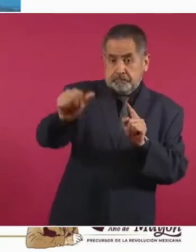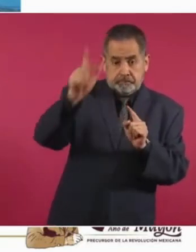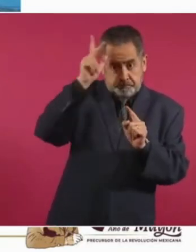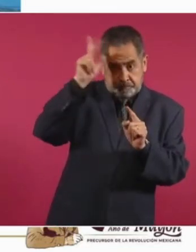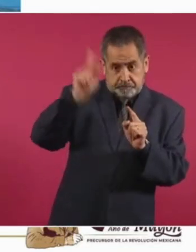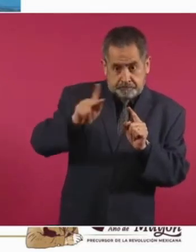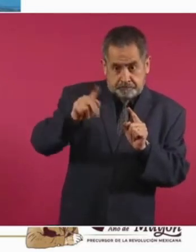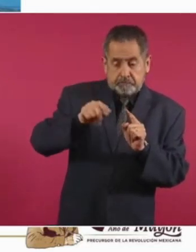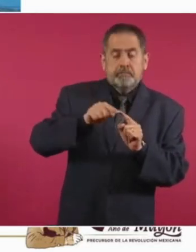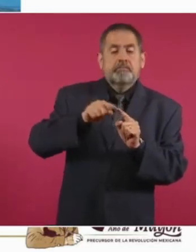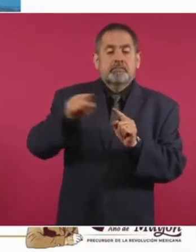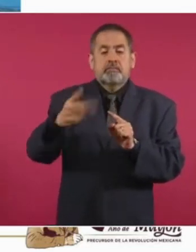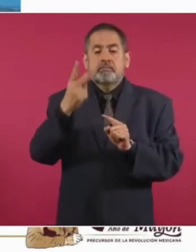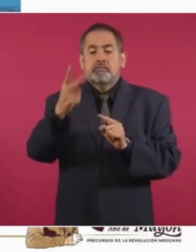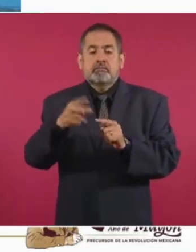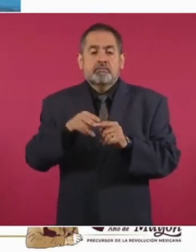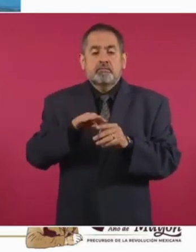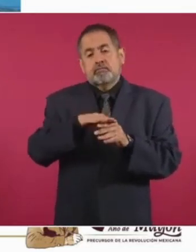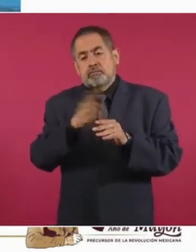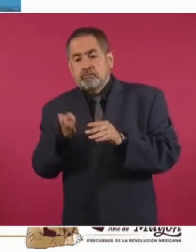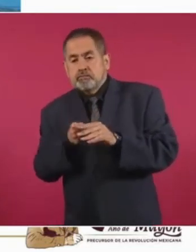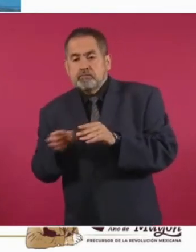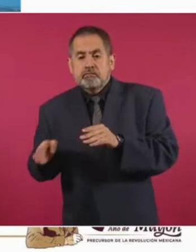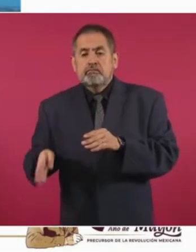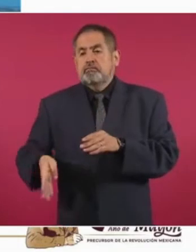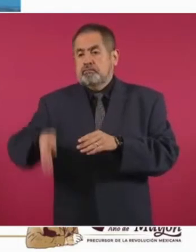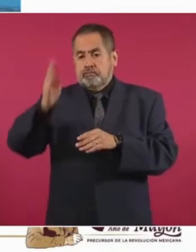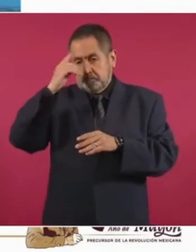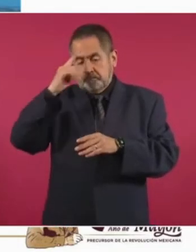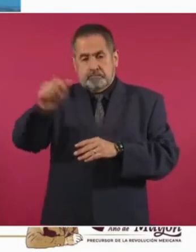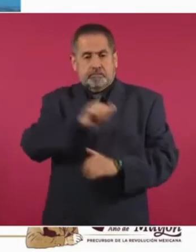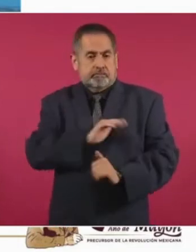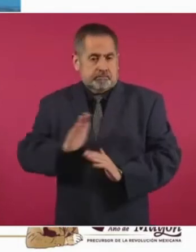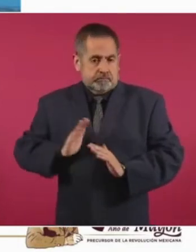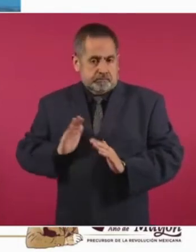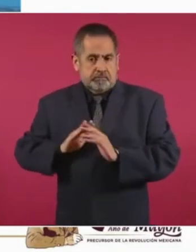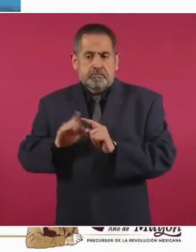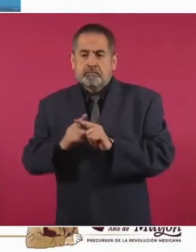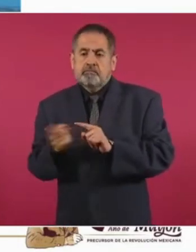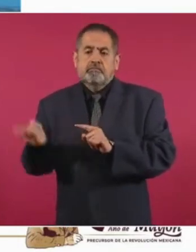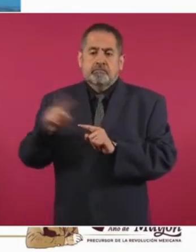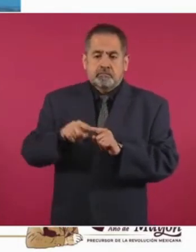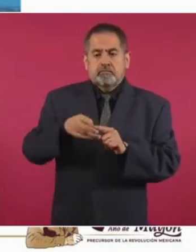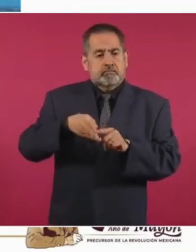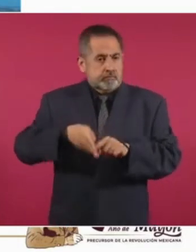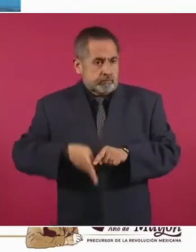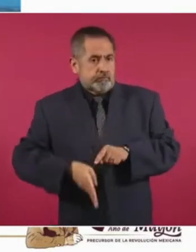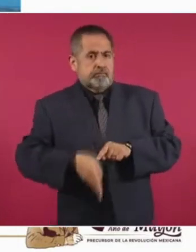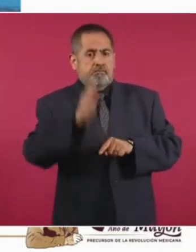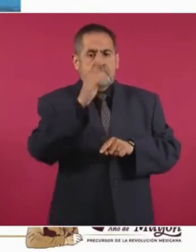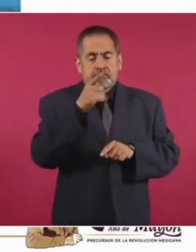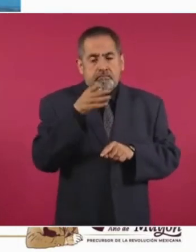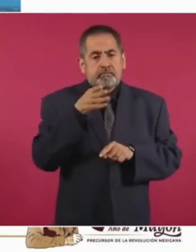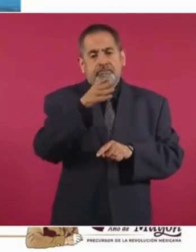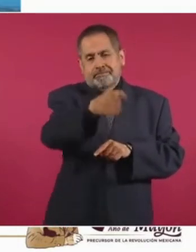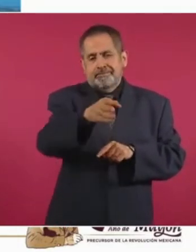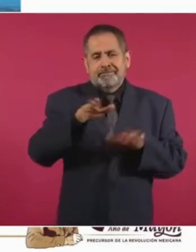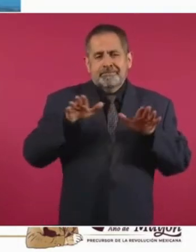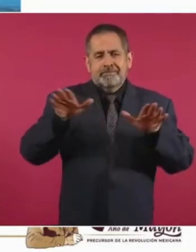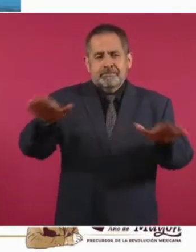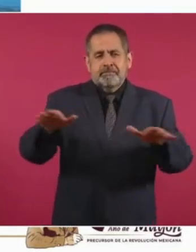la construcción de 2 distribuidores viales, uno en la zona militar y el acceso que le dan acceso al aeropuerto Felipe Ángeles en los